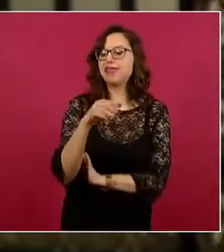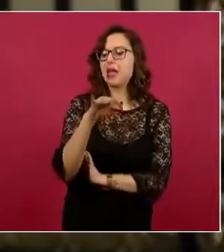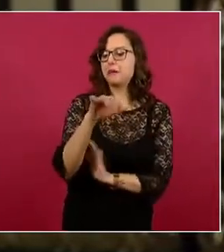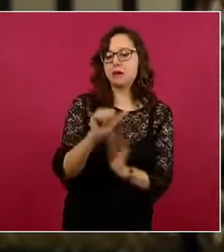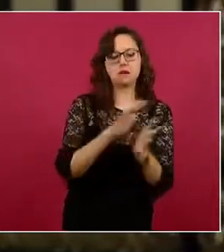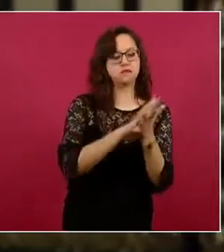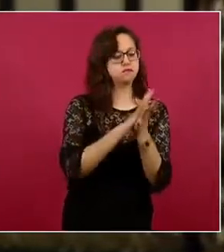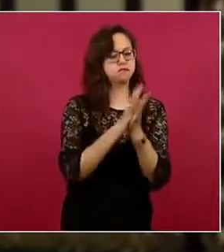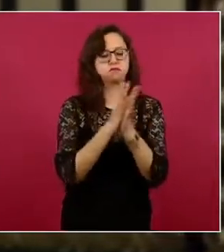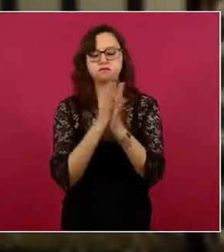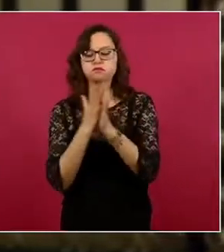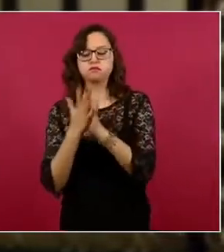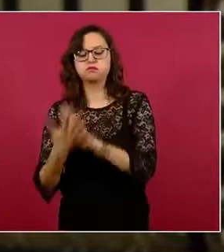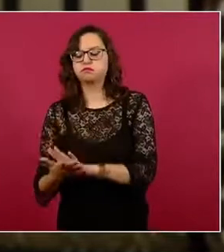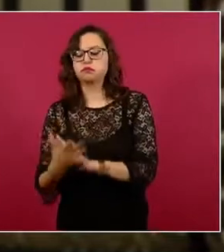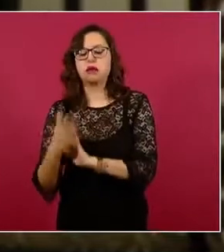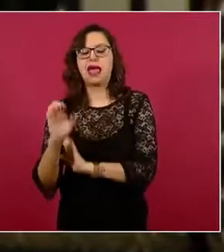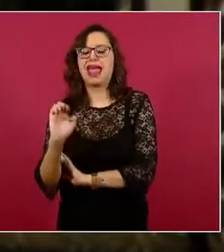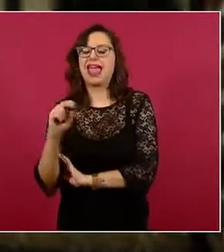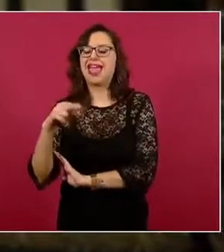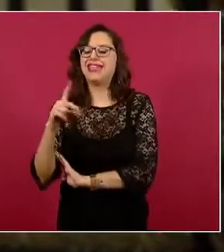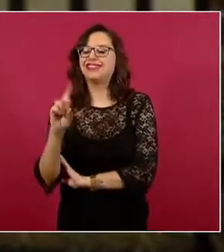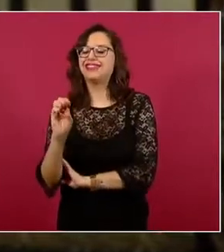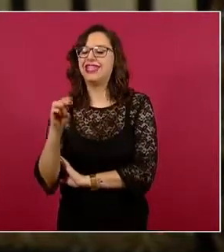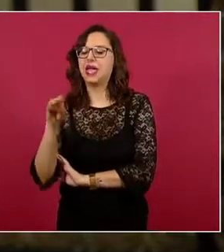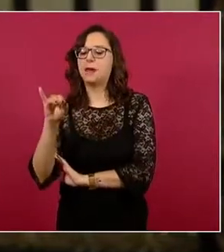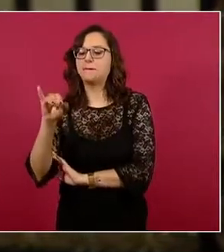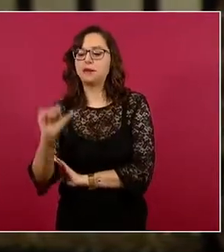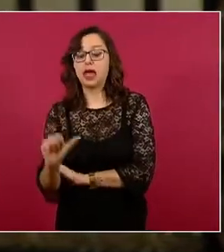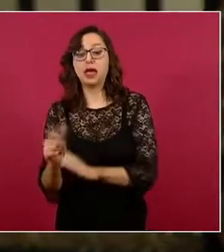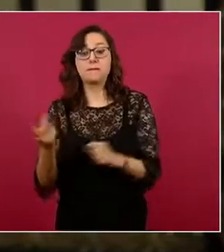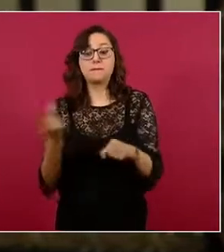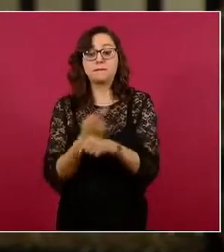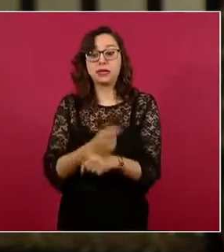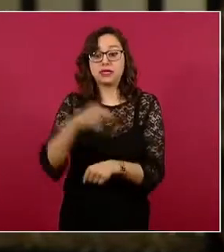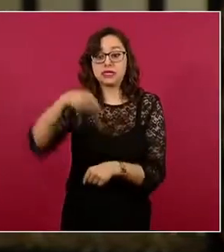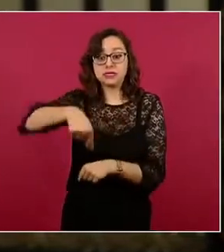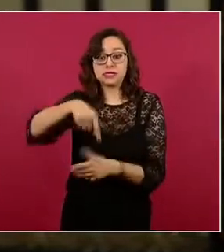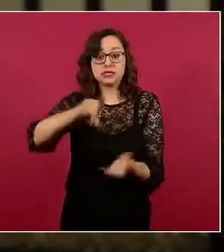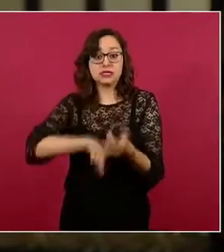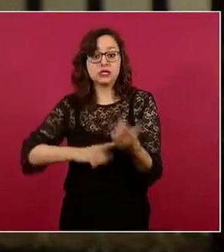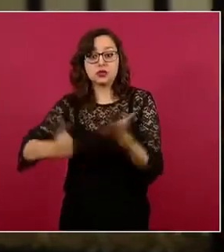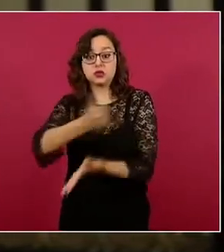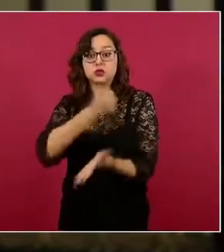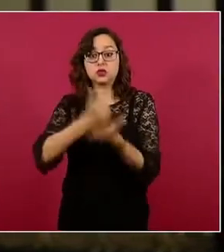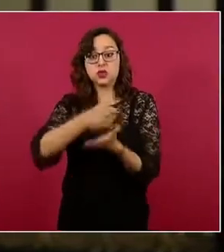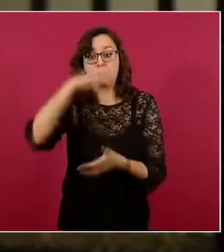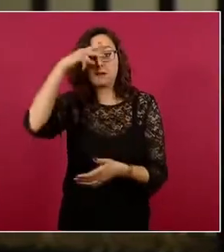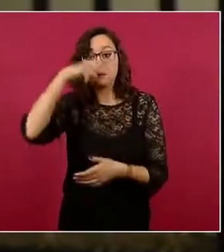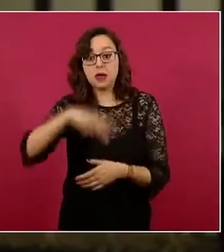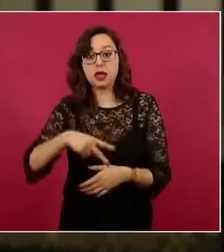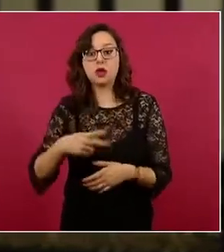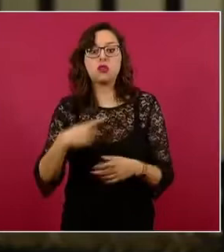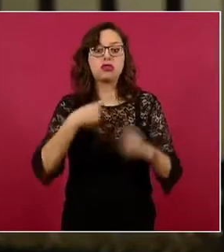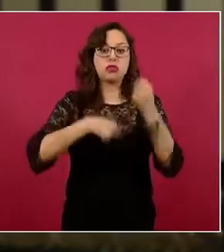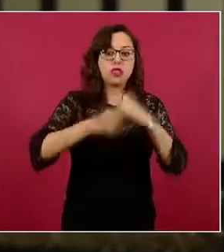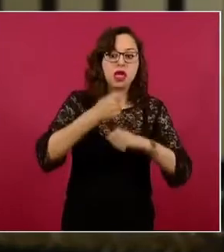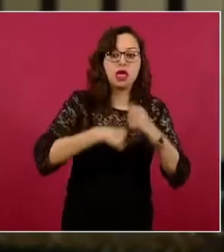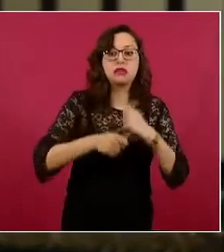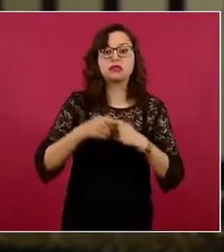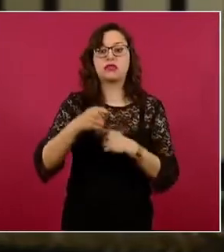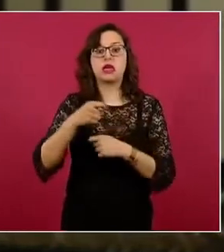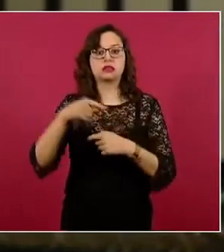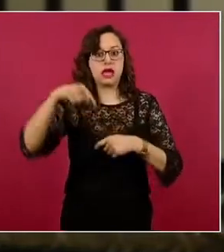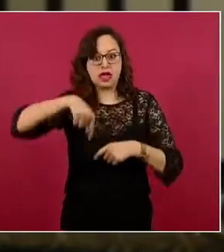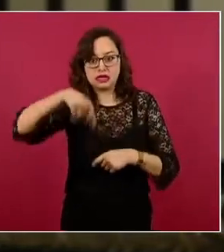de México todavía piden obligatorio el cubrebocas en lugares cerrados, en tiendas, restaurantes, nada más se lo pueden quitar para comer. Aquí